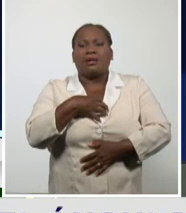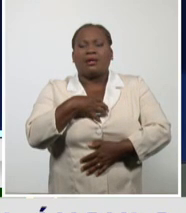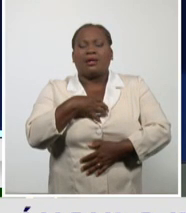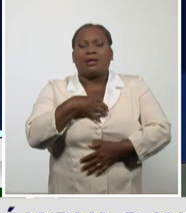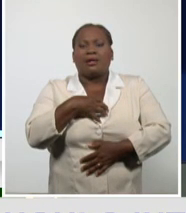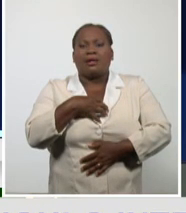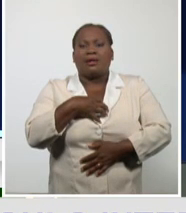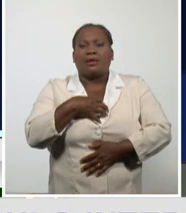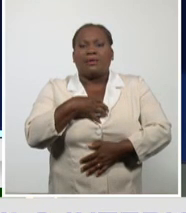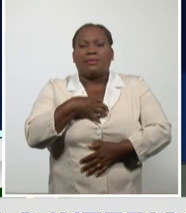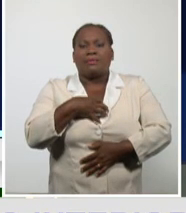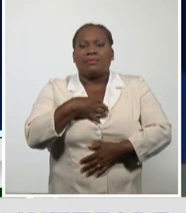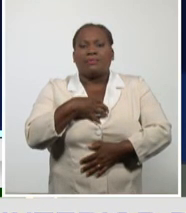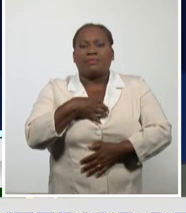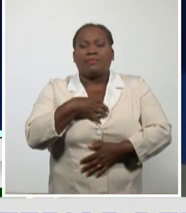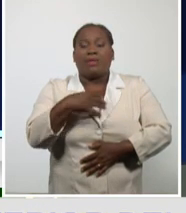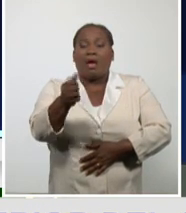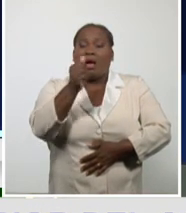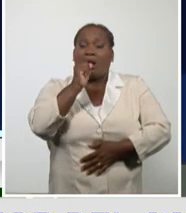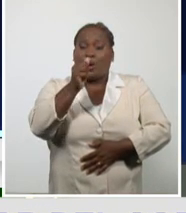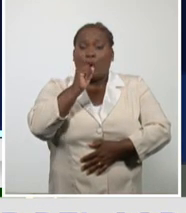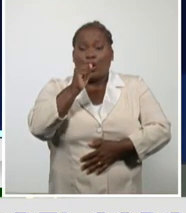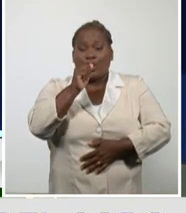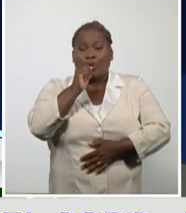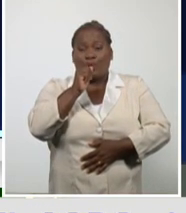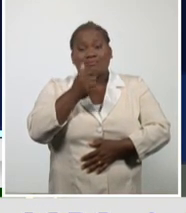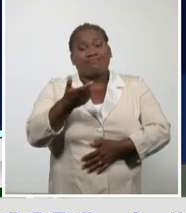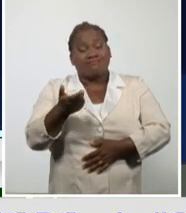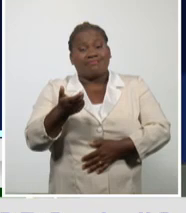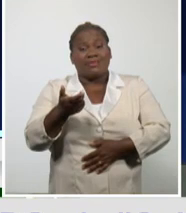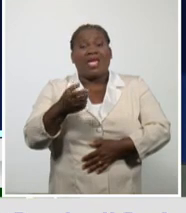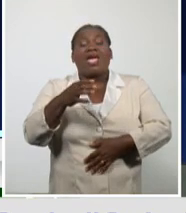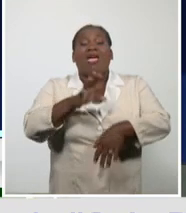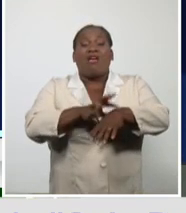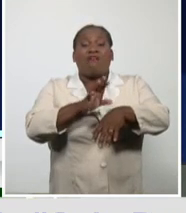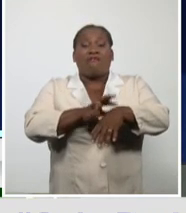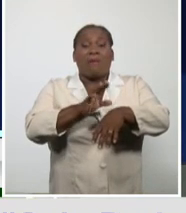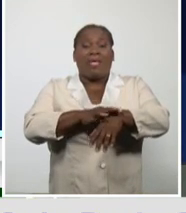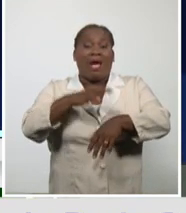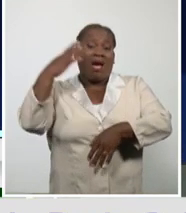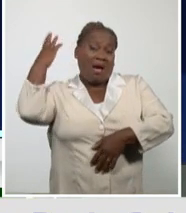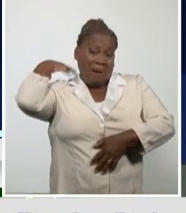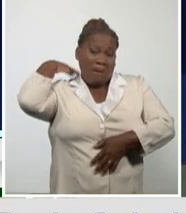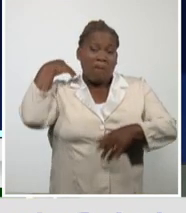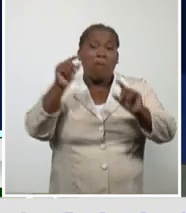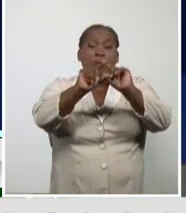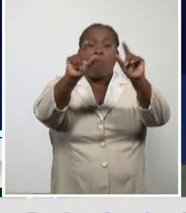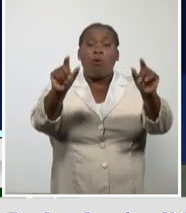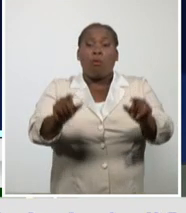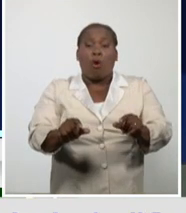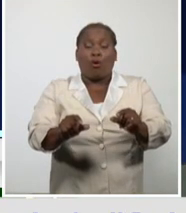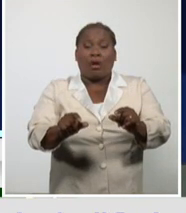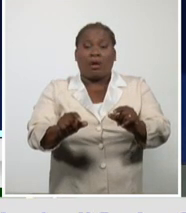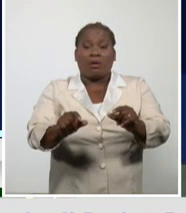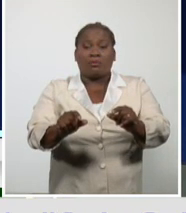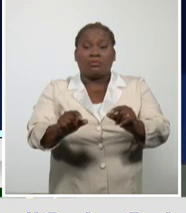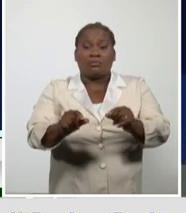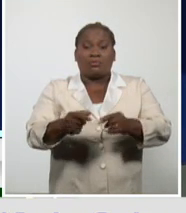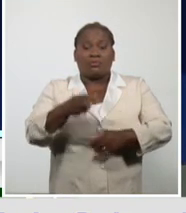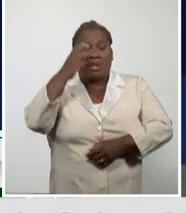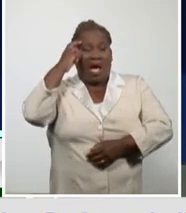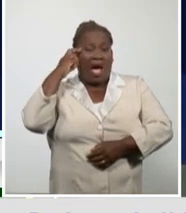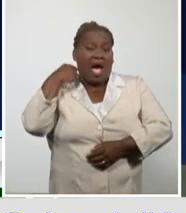de tener alcoholismo y una enfermedad pulmonar obstructiva crónica, que